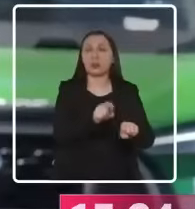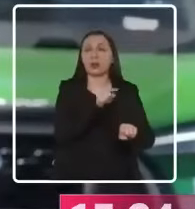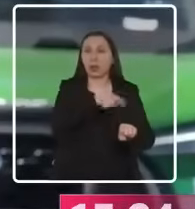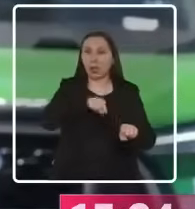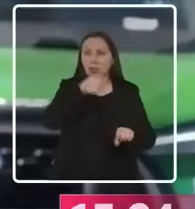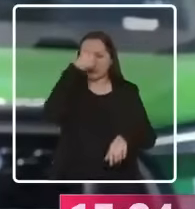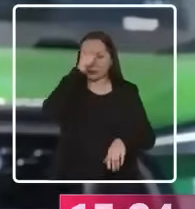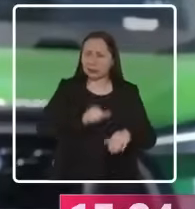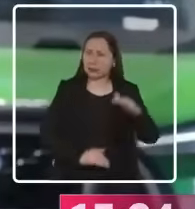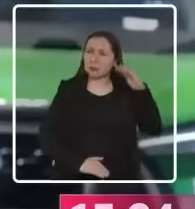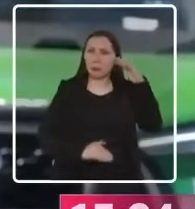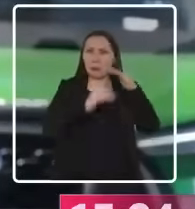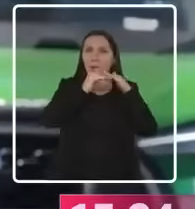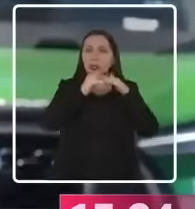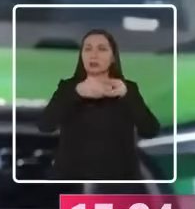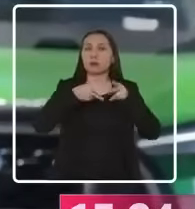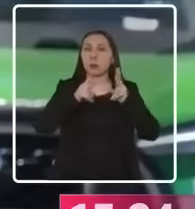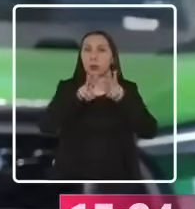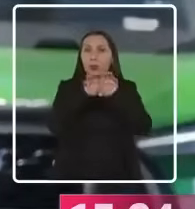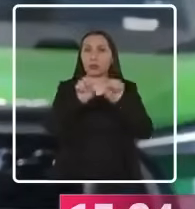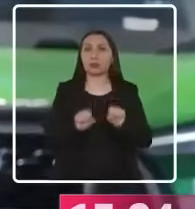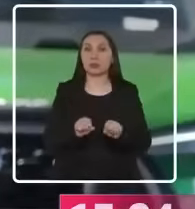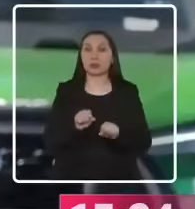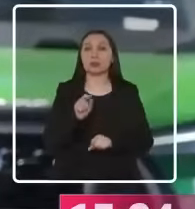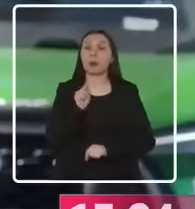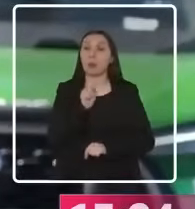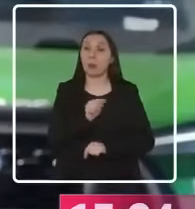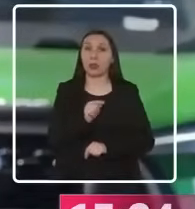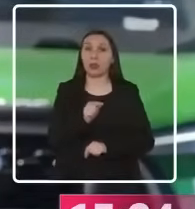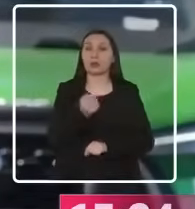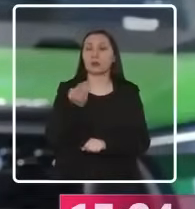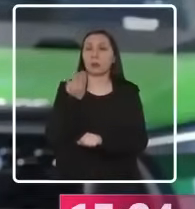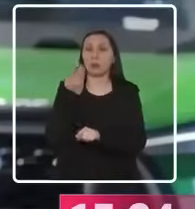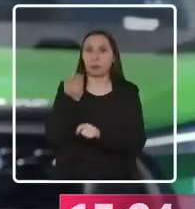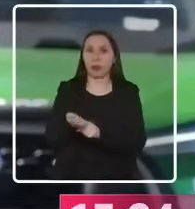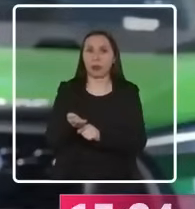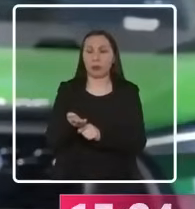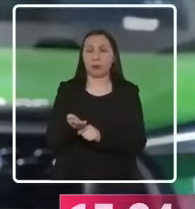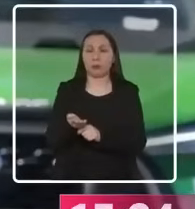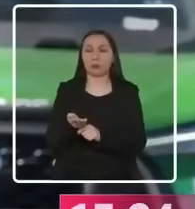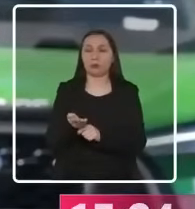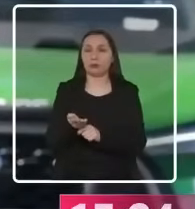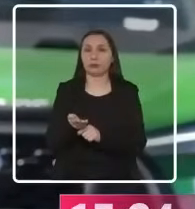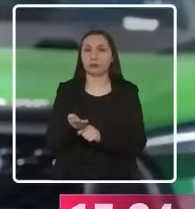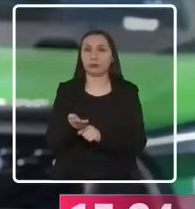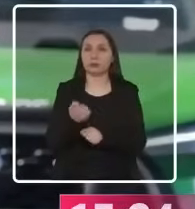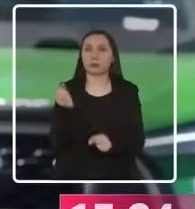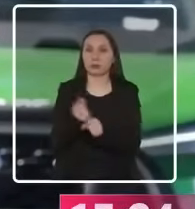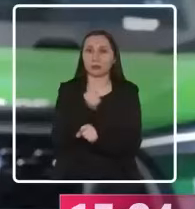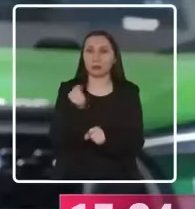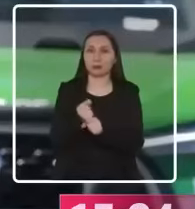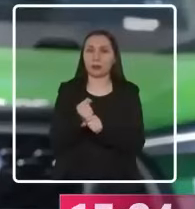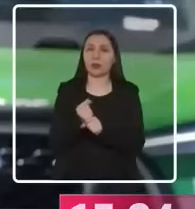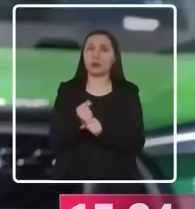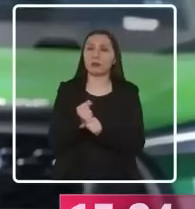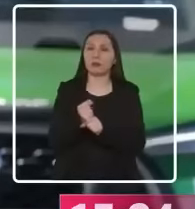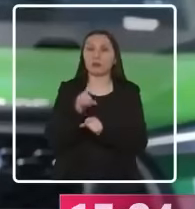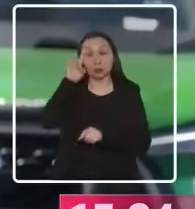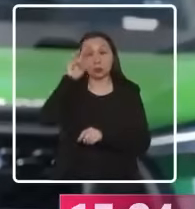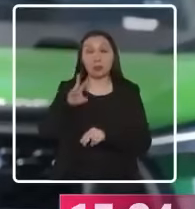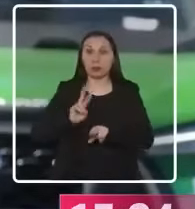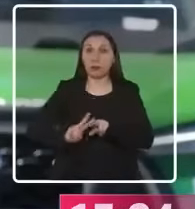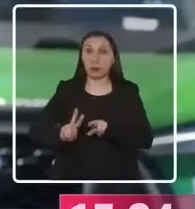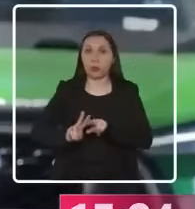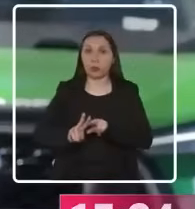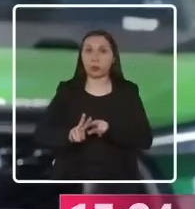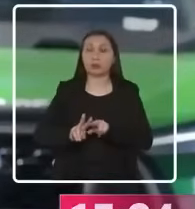tener las penas más altas que permita el sistema, y para eso solicitamos el trabajo dedicado, que sabemos que lo